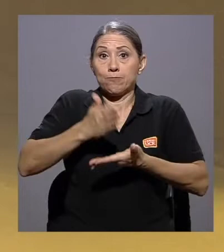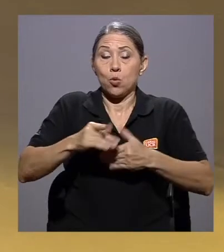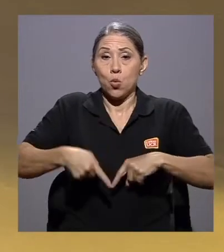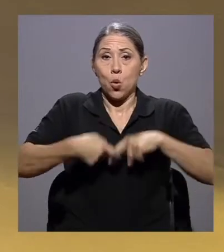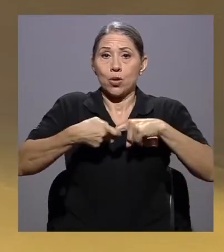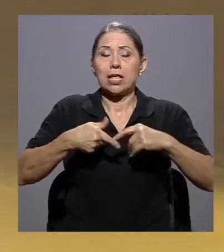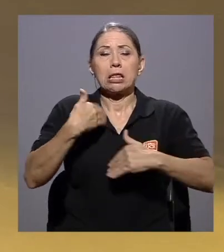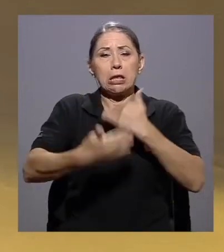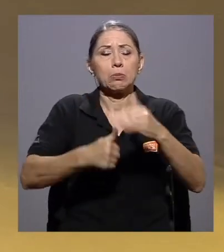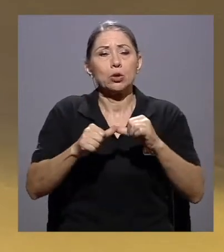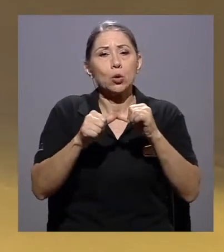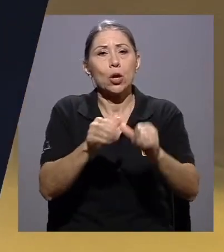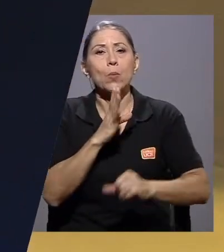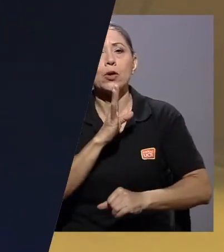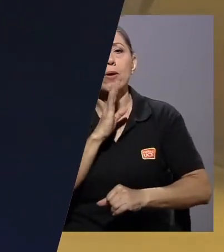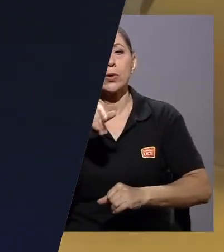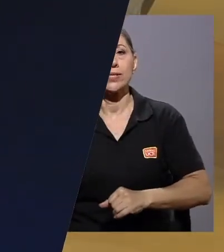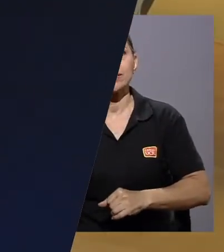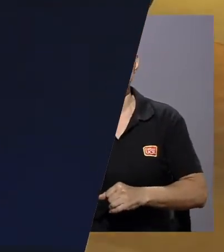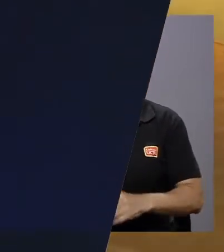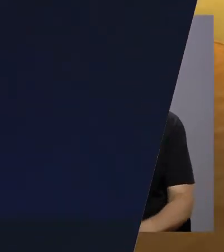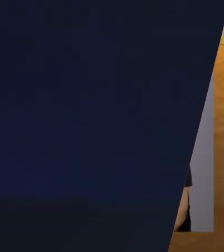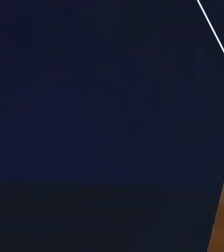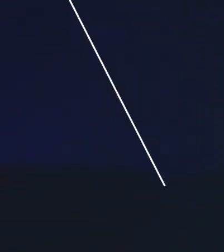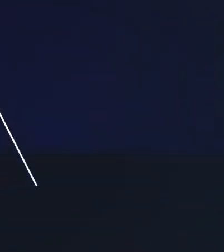ideas más adelante. Ya volvemos.